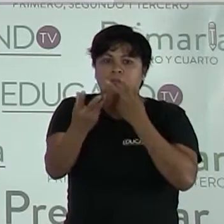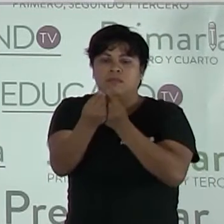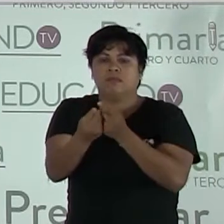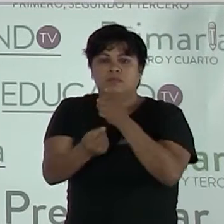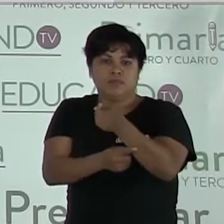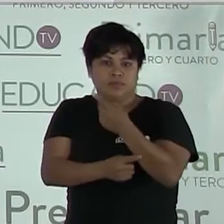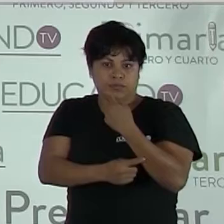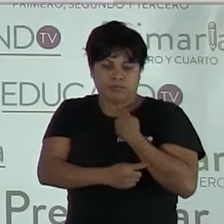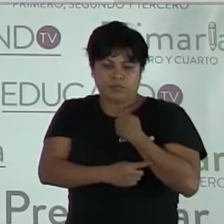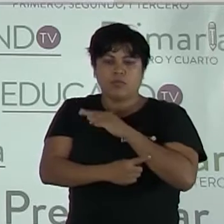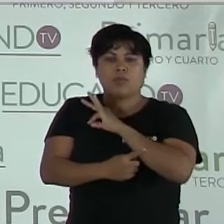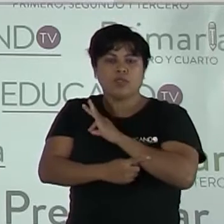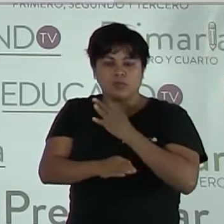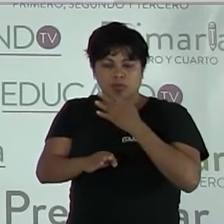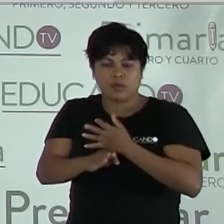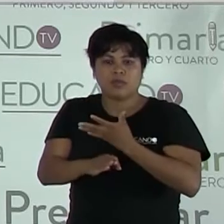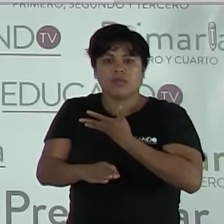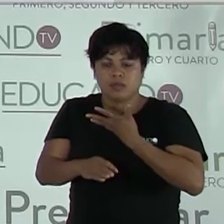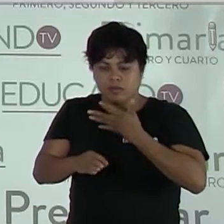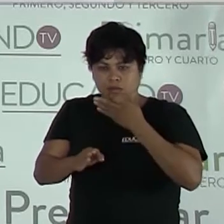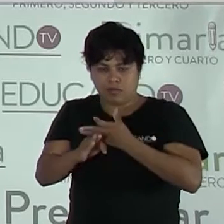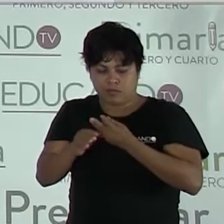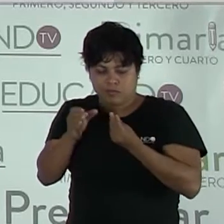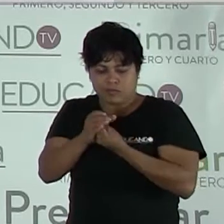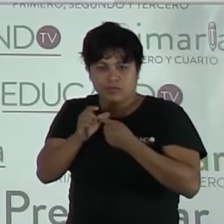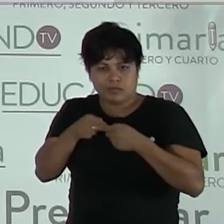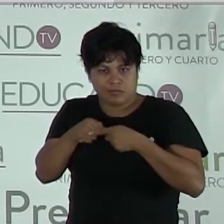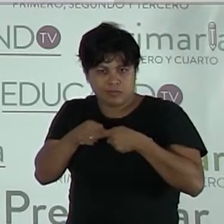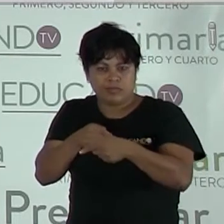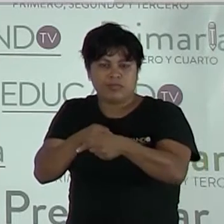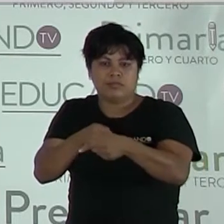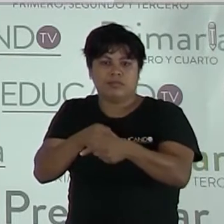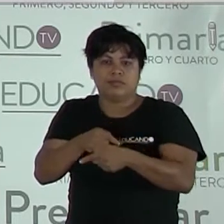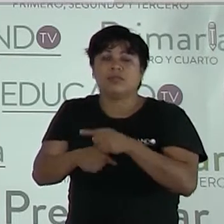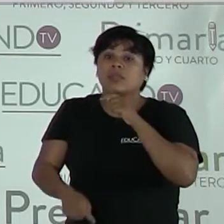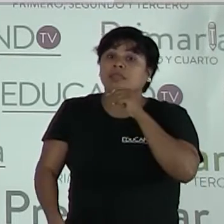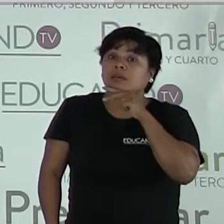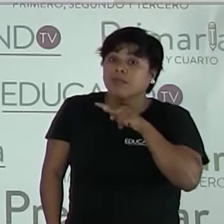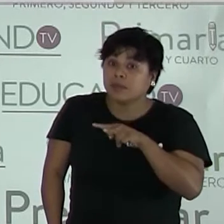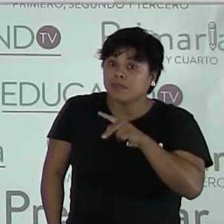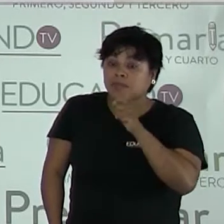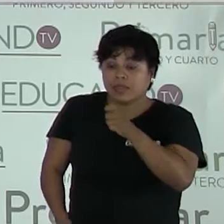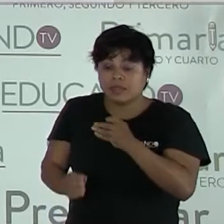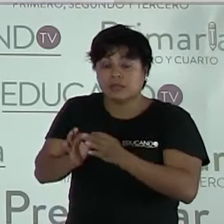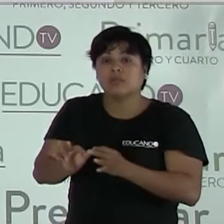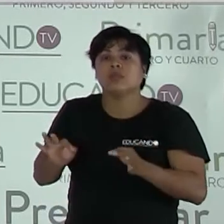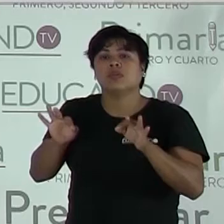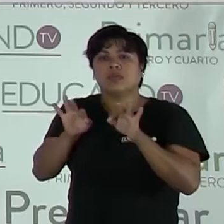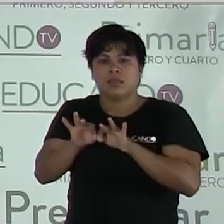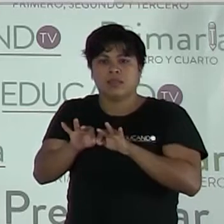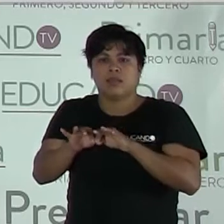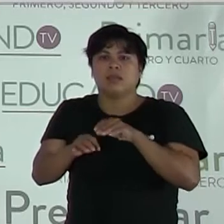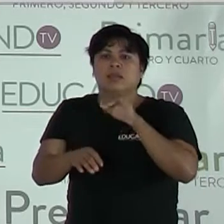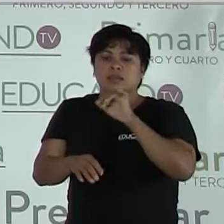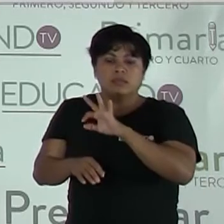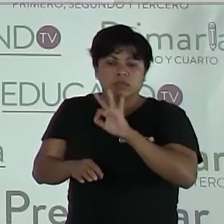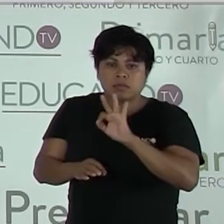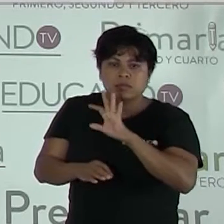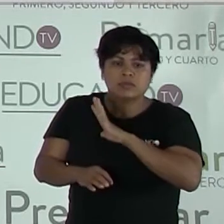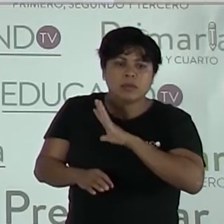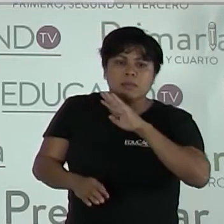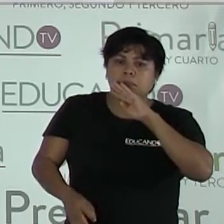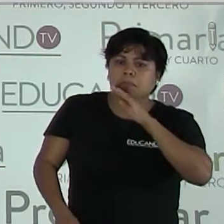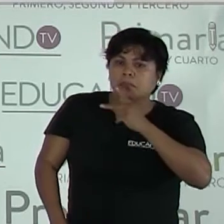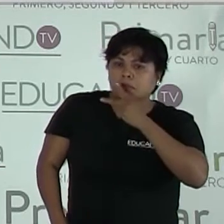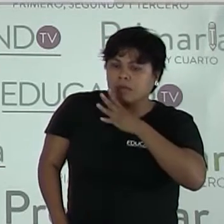tú y yo, podamos adquirir a lo largo de toda esta sesión. También es importante que si estás cerca